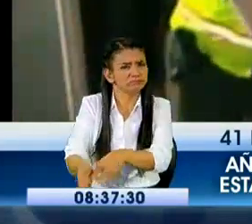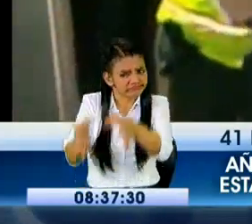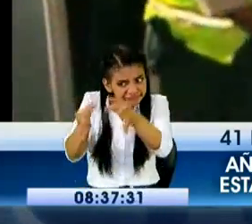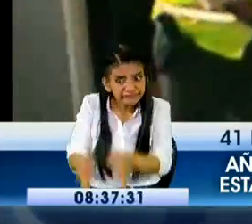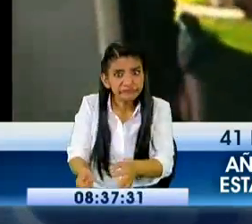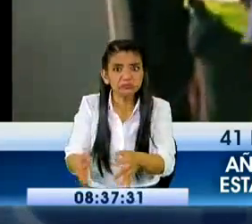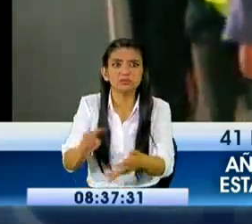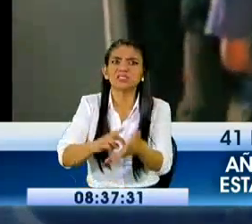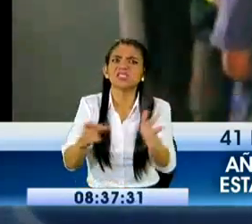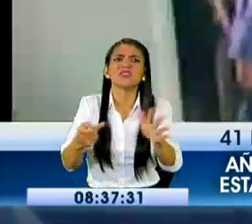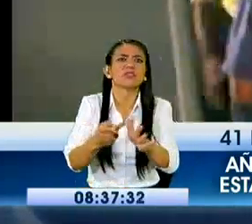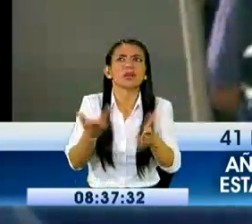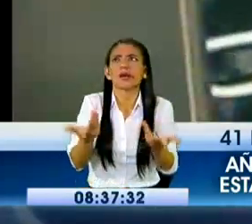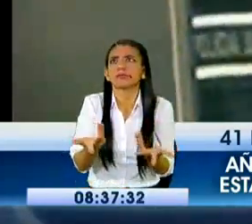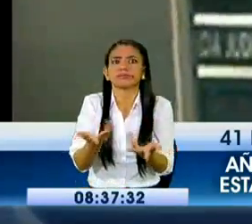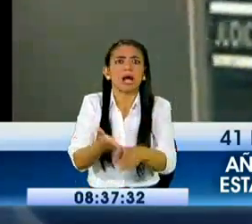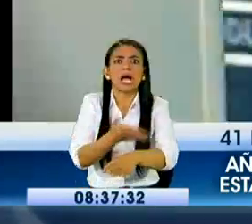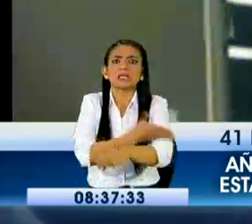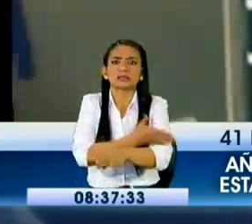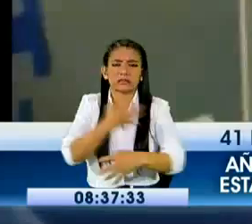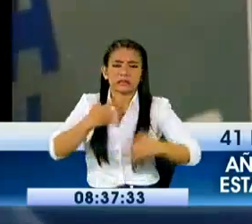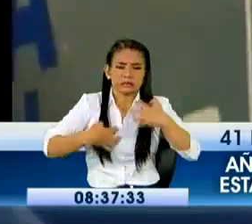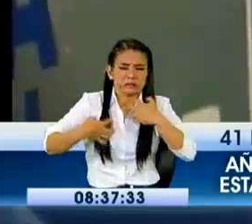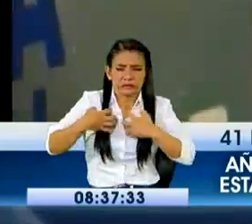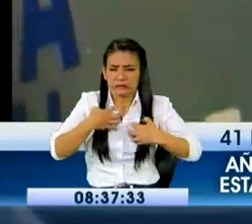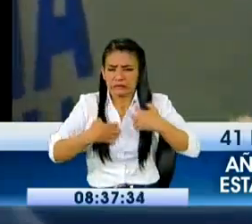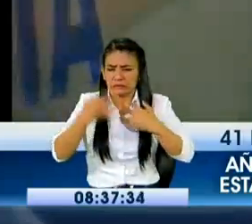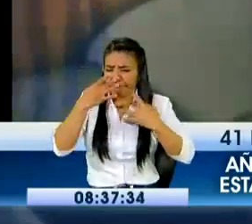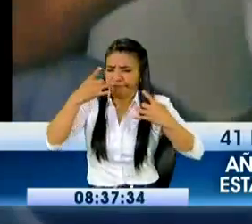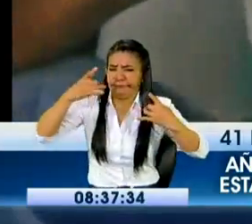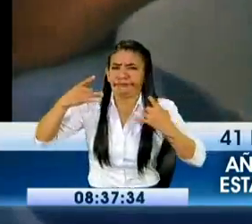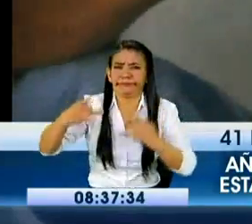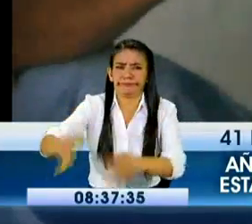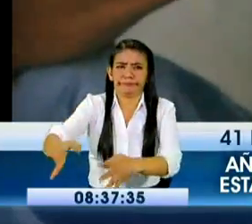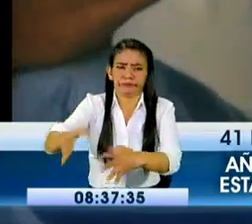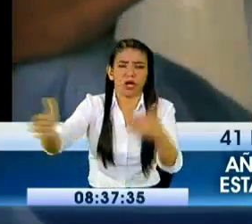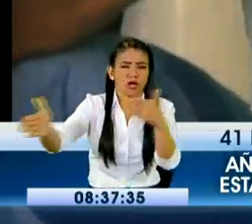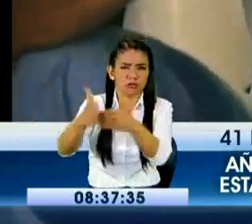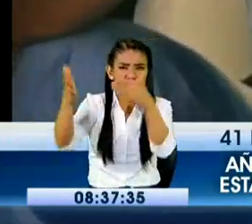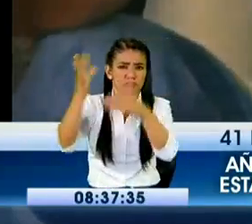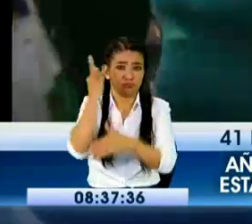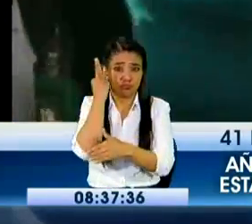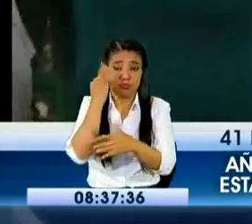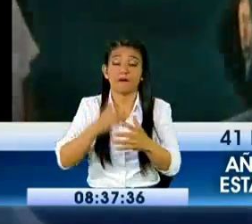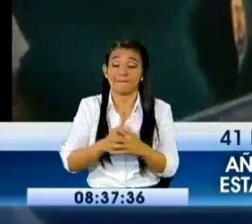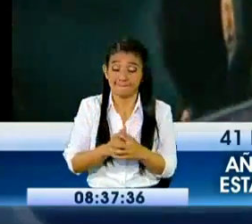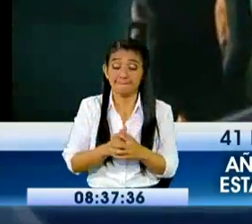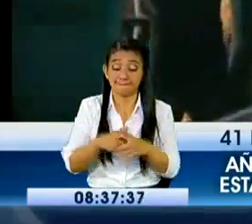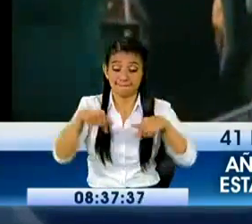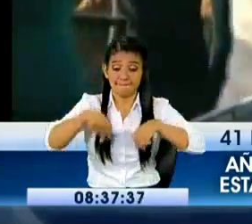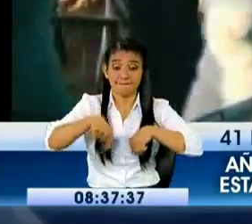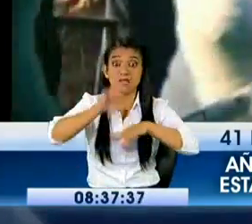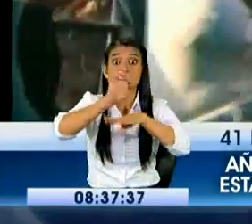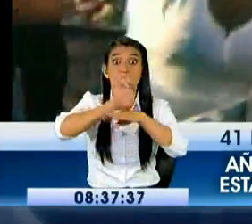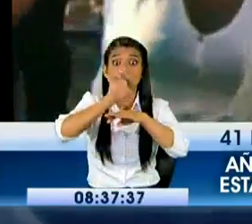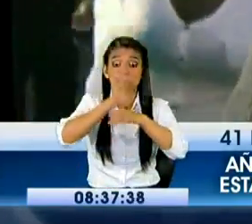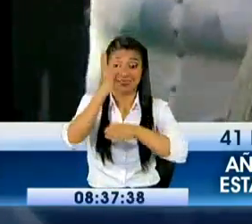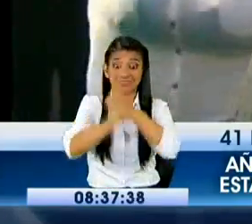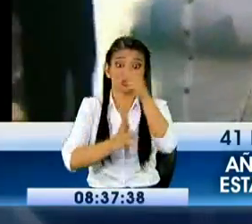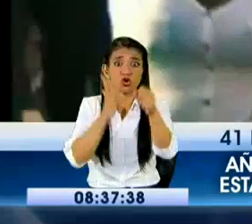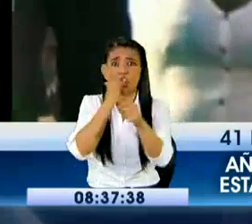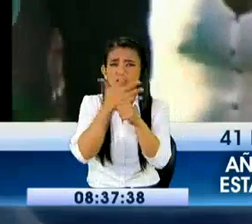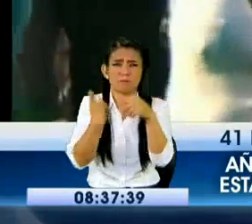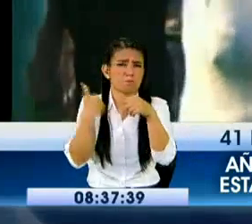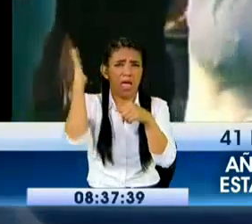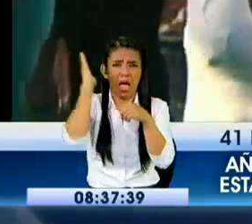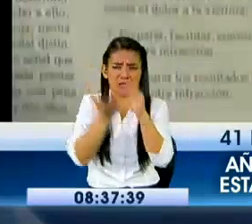odio exacerbado, irracional hacia la mujer. El femicidio creció en los últimos 5 años en el Ecuador